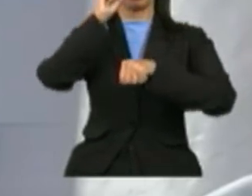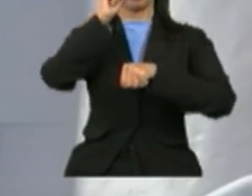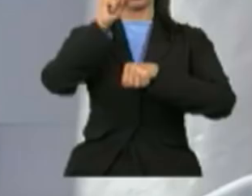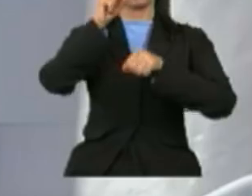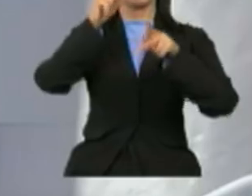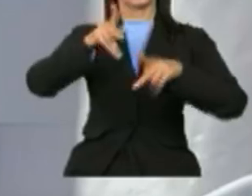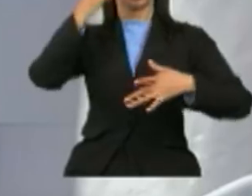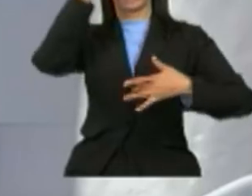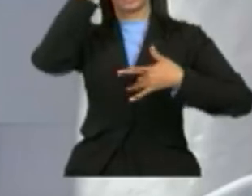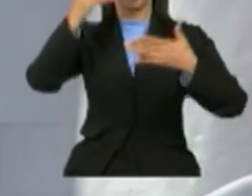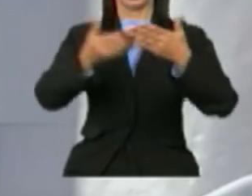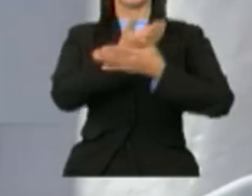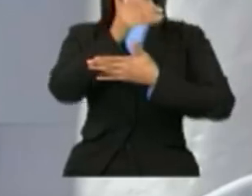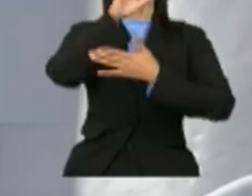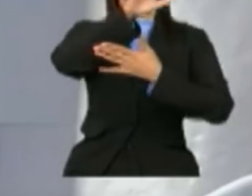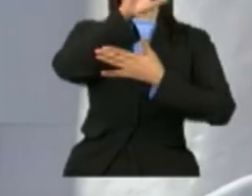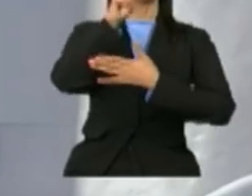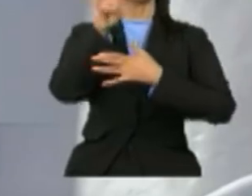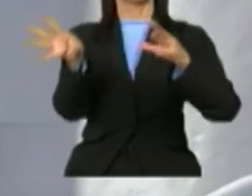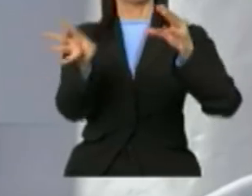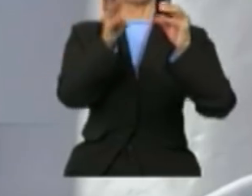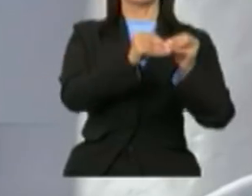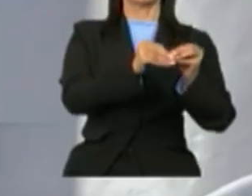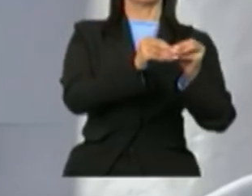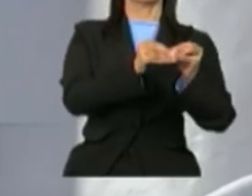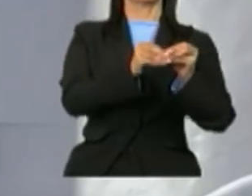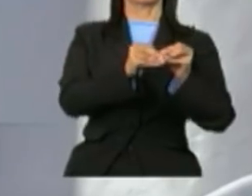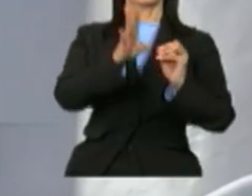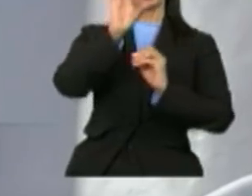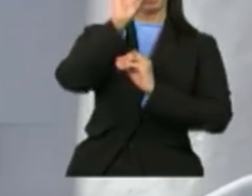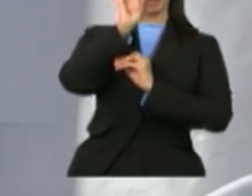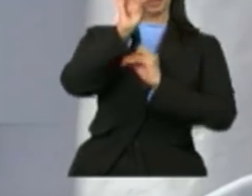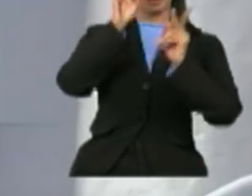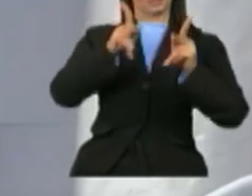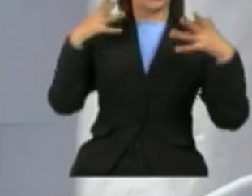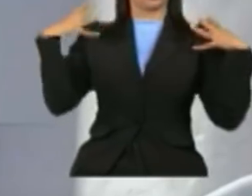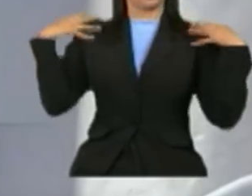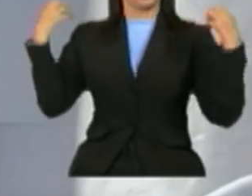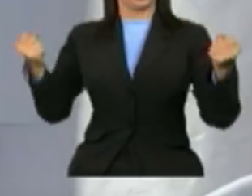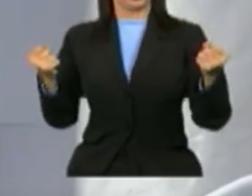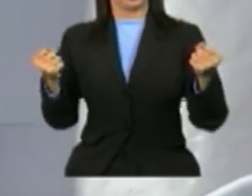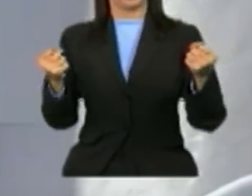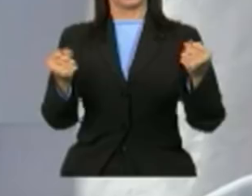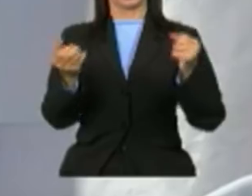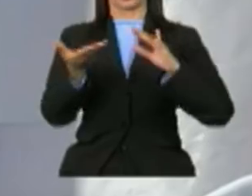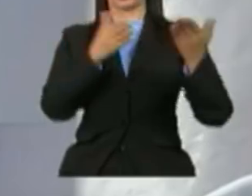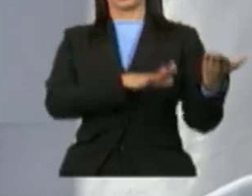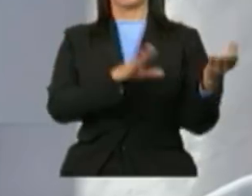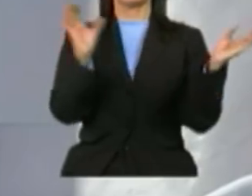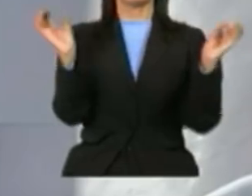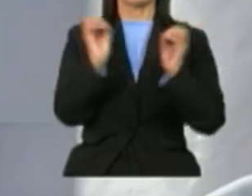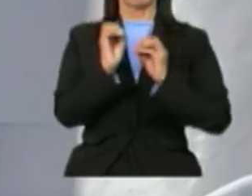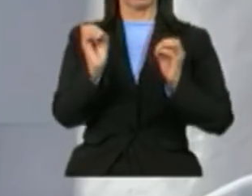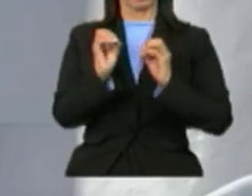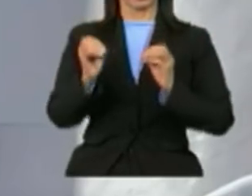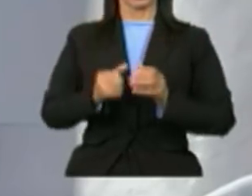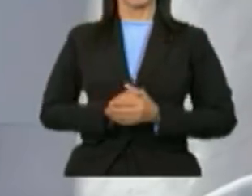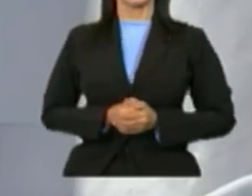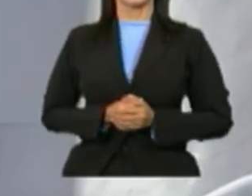nuevo, 54 acumulados, 7 recuperados, 0 fallecimiento.